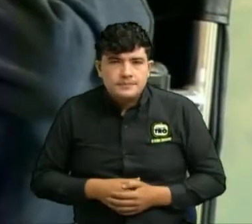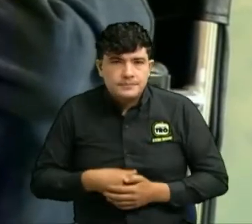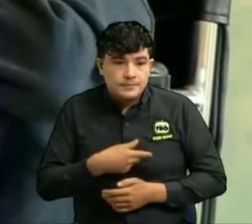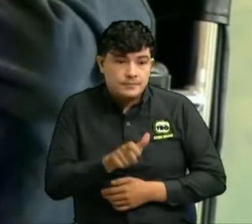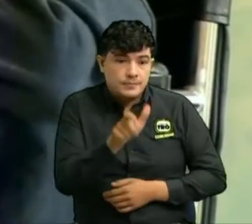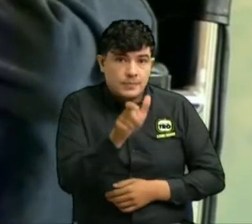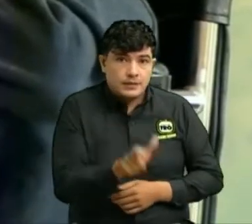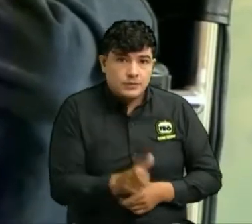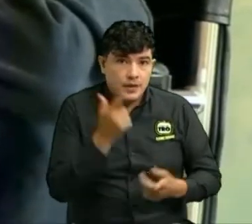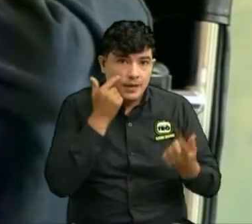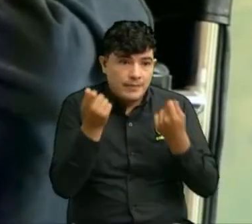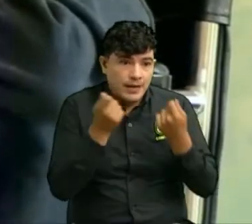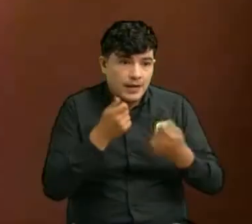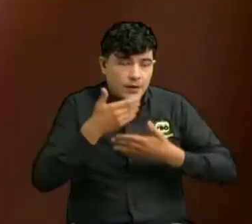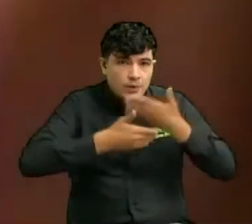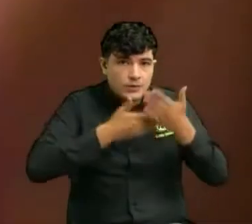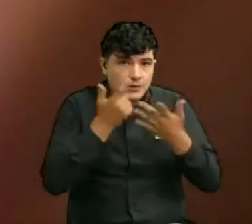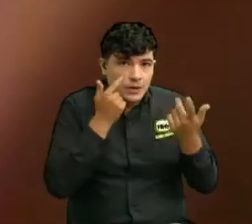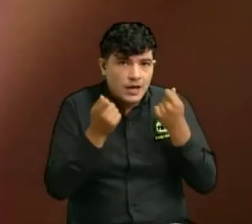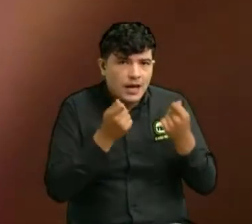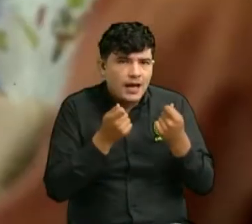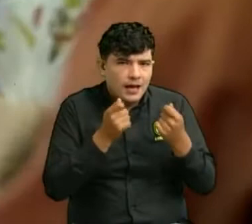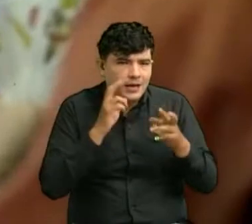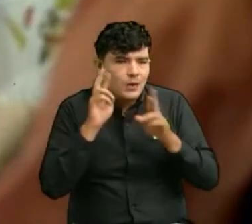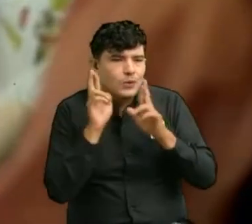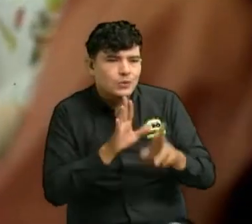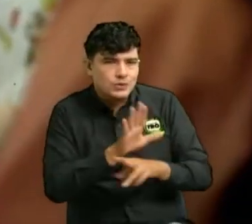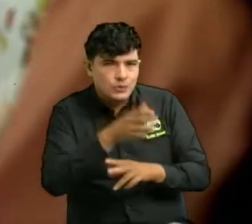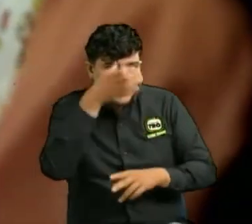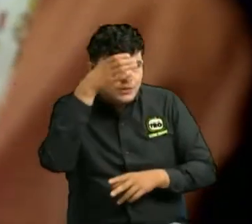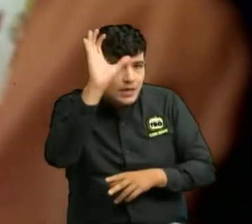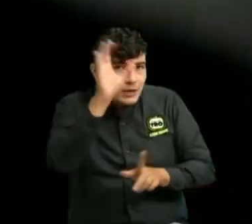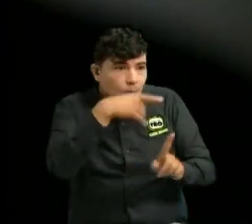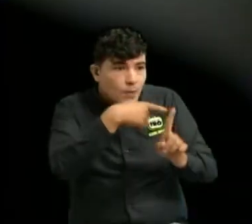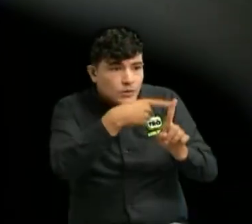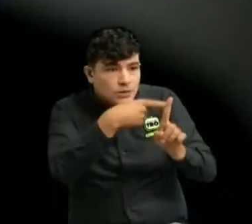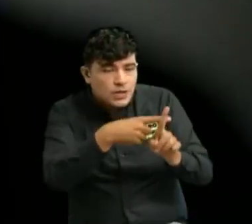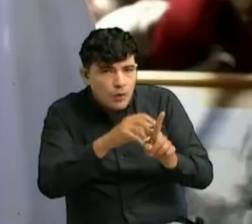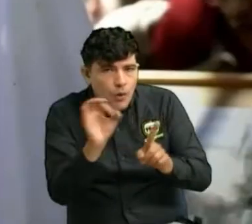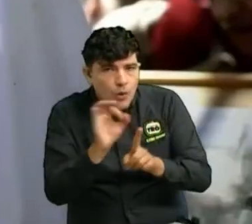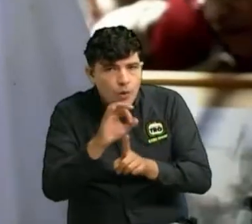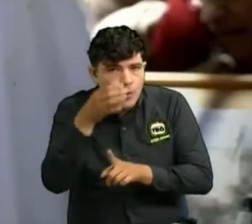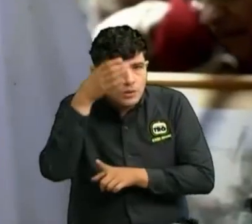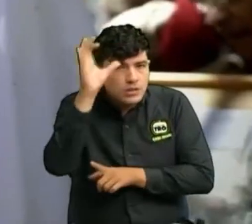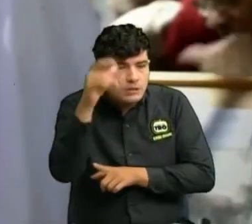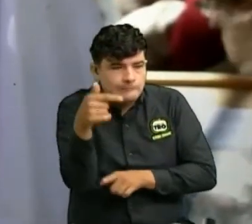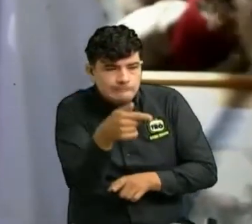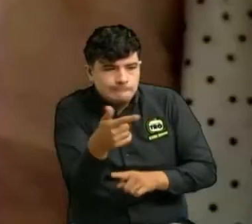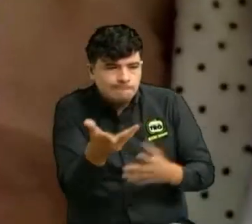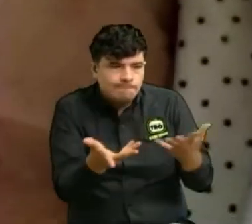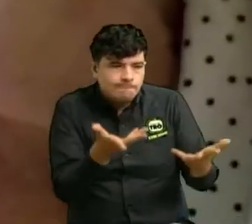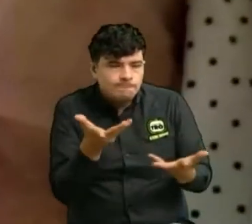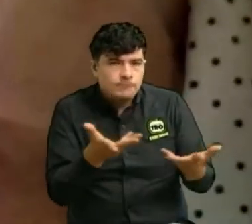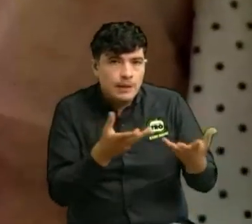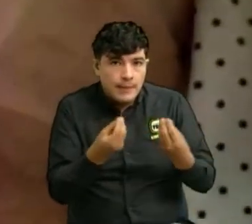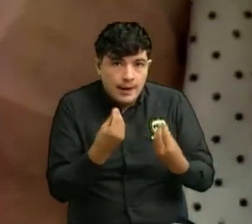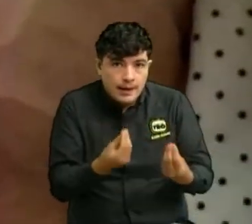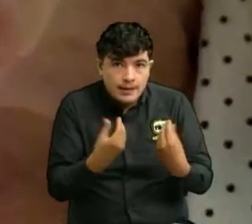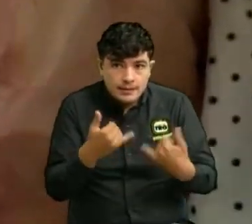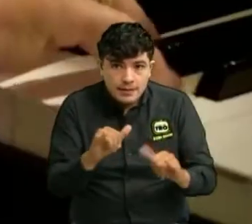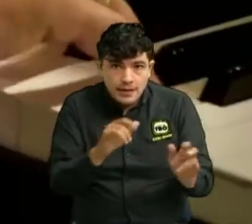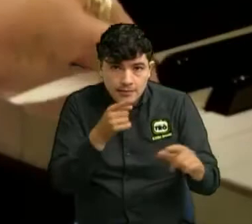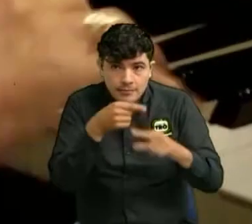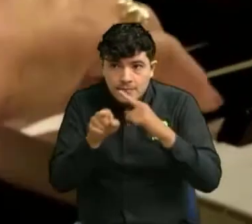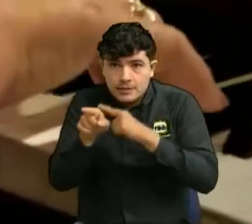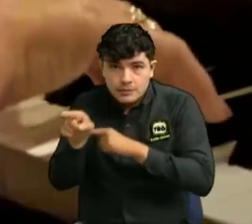médico tratante emita el concepto de mejoría máxima o de rehabilitación funcional para que ya, al